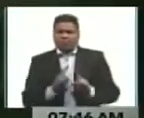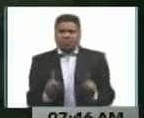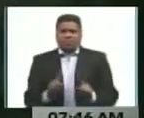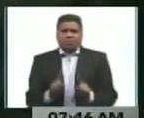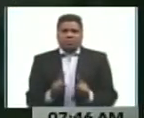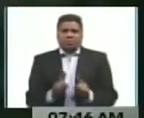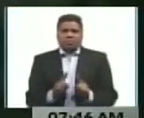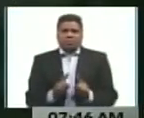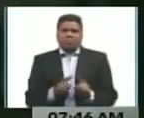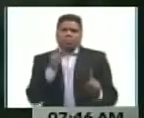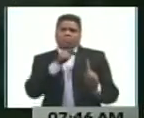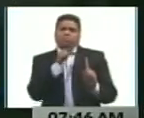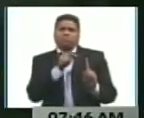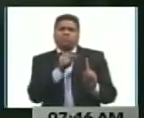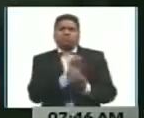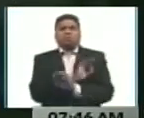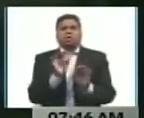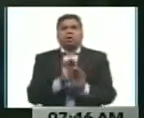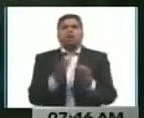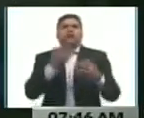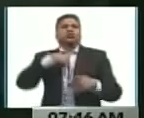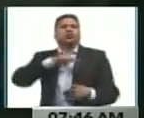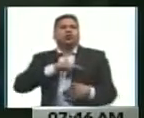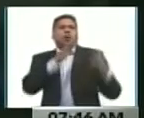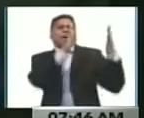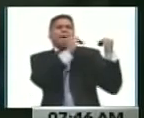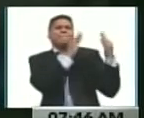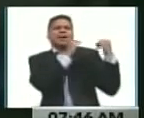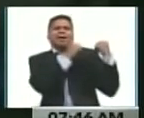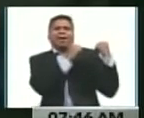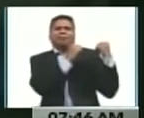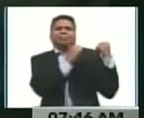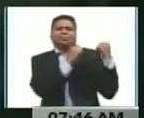sino esperanza y bastión de solidaridad.